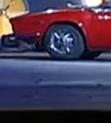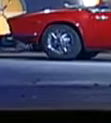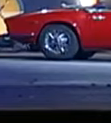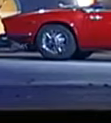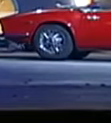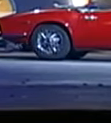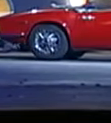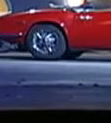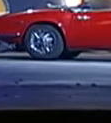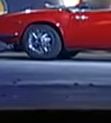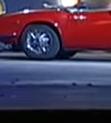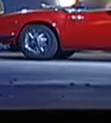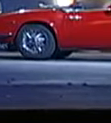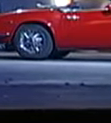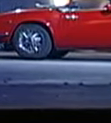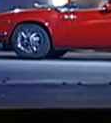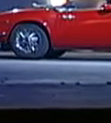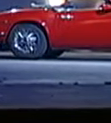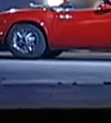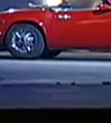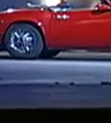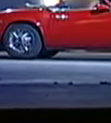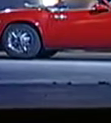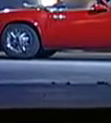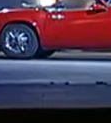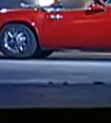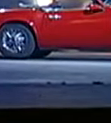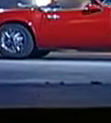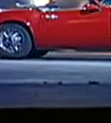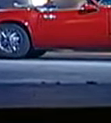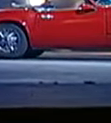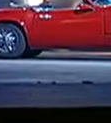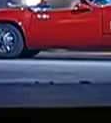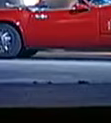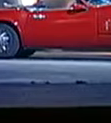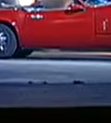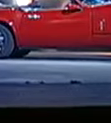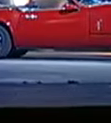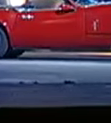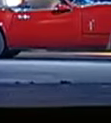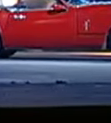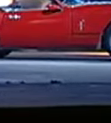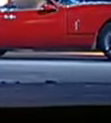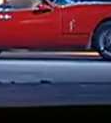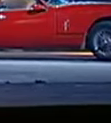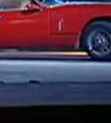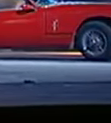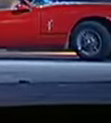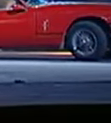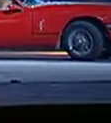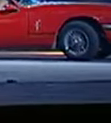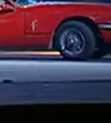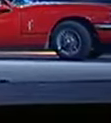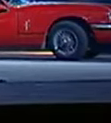noches. Resto de miembros y miembros de la concejalía de la corporación. Señor concejal de fiesta, buenas noches. Pero ¿tú qué haces